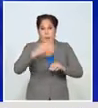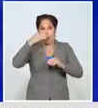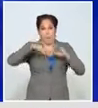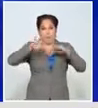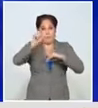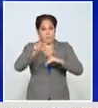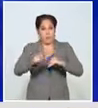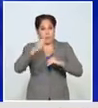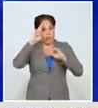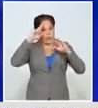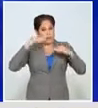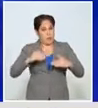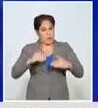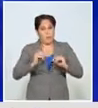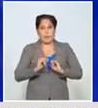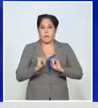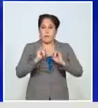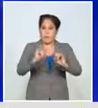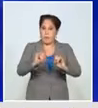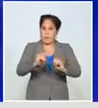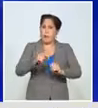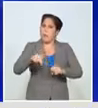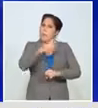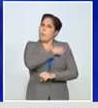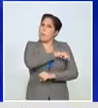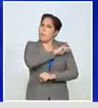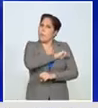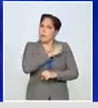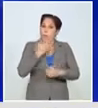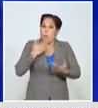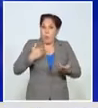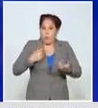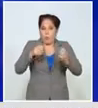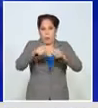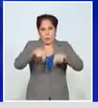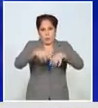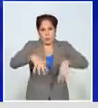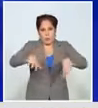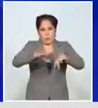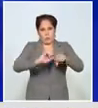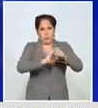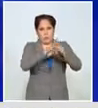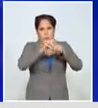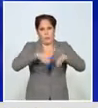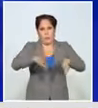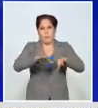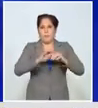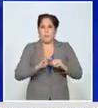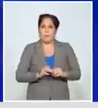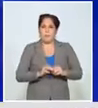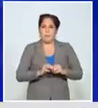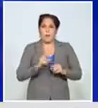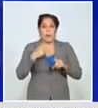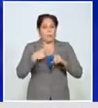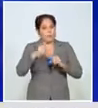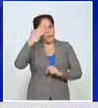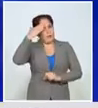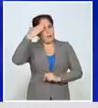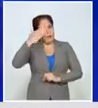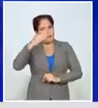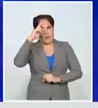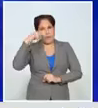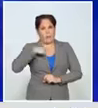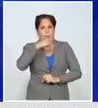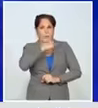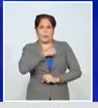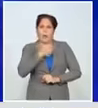Salud Pública, informándole al pueblo de Cuba la actualización epidemiológica. Una vez más, muchas gracias, doctor, por